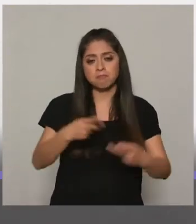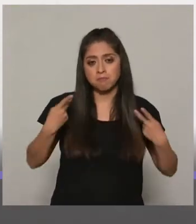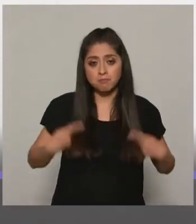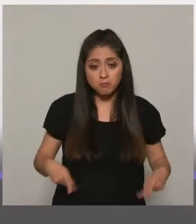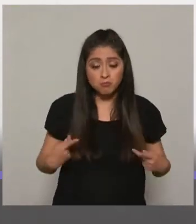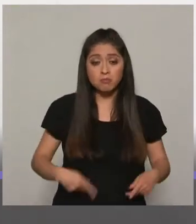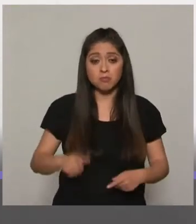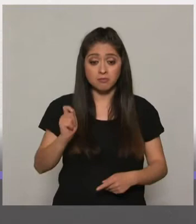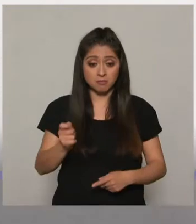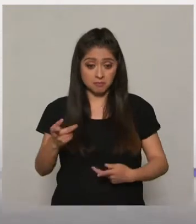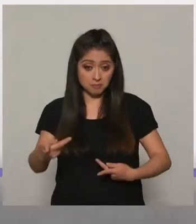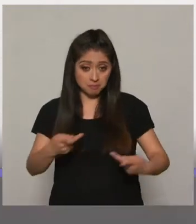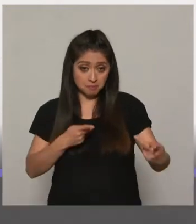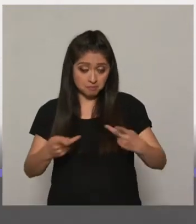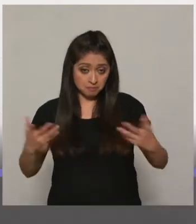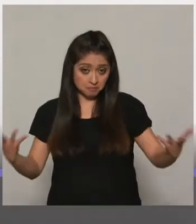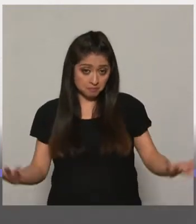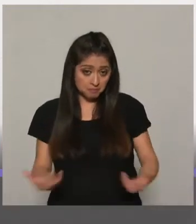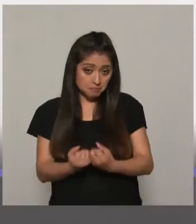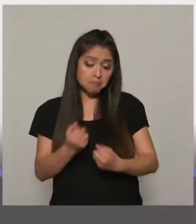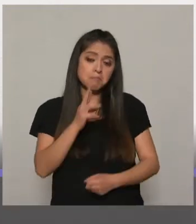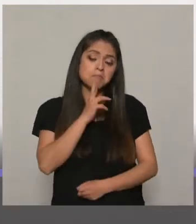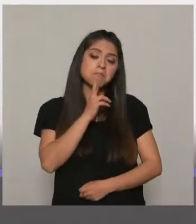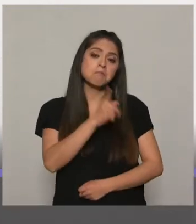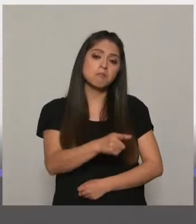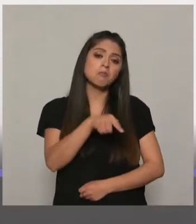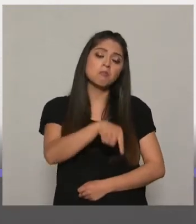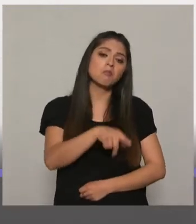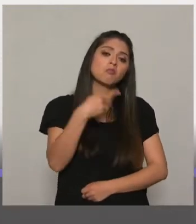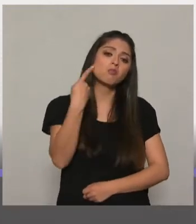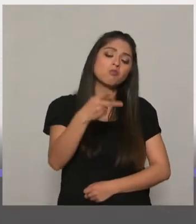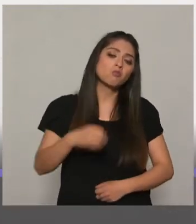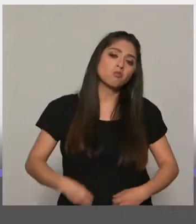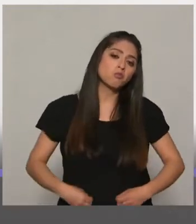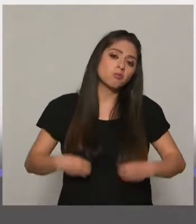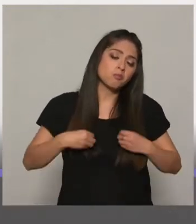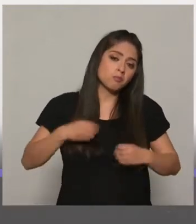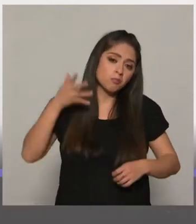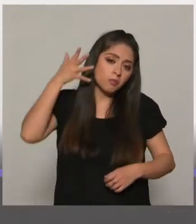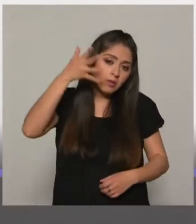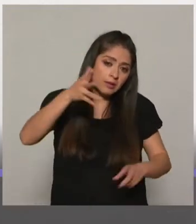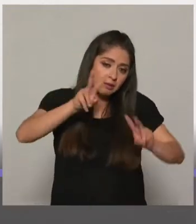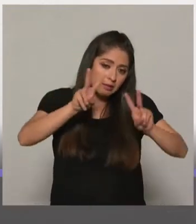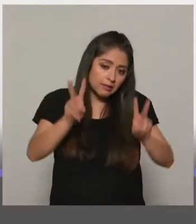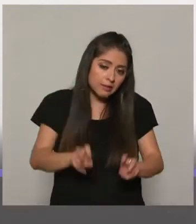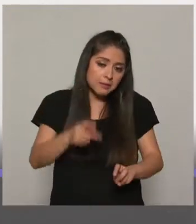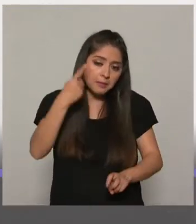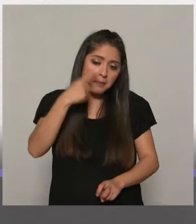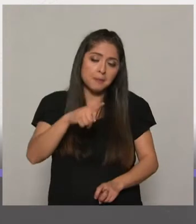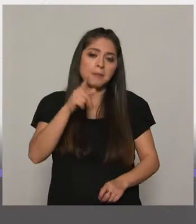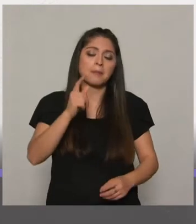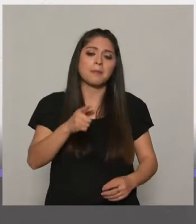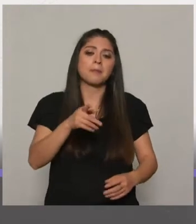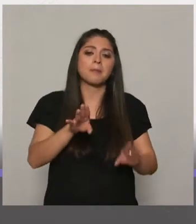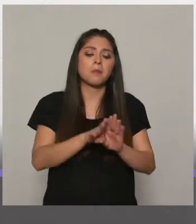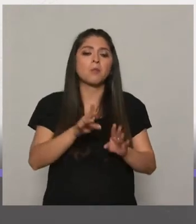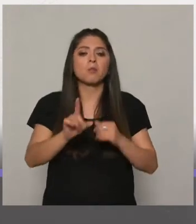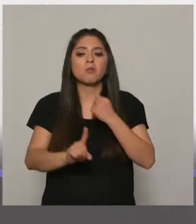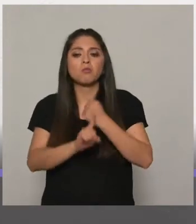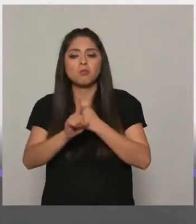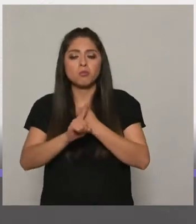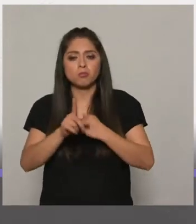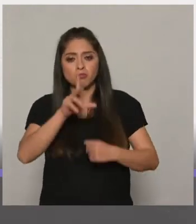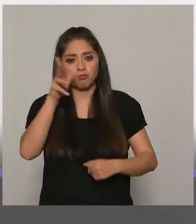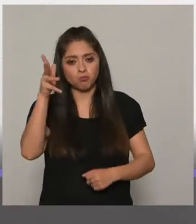mientras más rápido se lleve ese rescate, pues mejor es el pronóstico que pueden llegar a tener ellos, ¿no? En cuestiones de sobrevida y de las complicaciones a largo plazo.